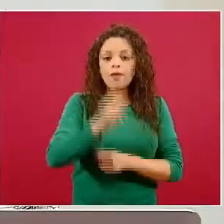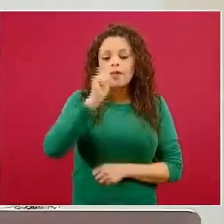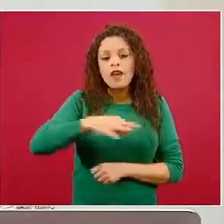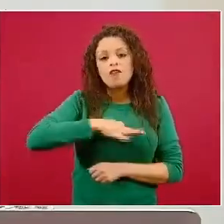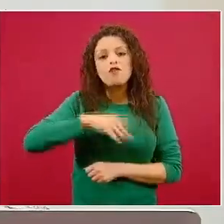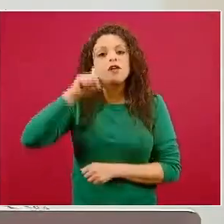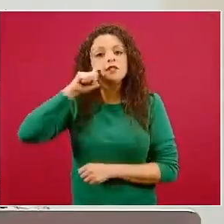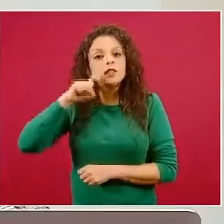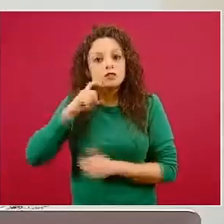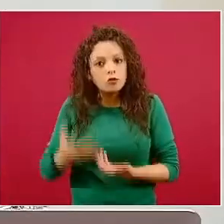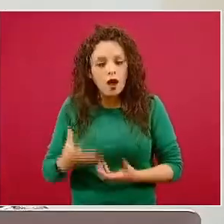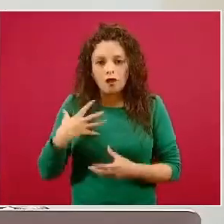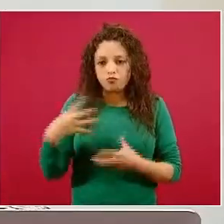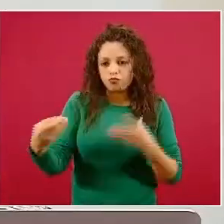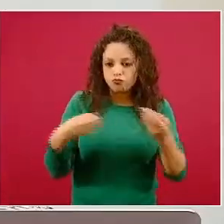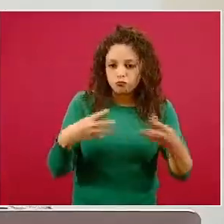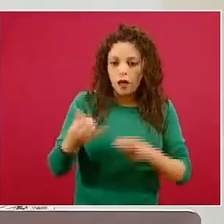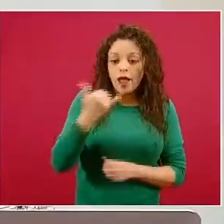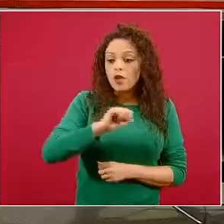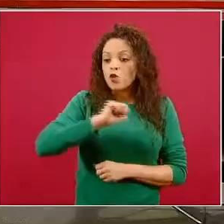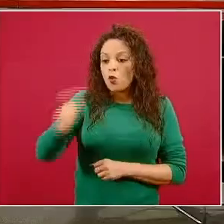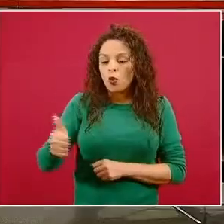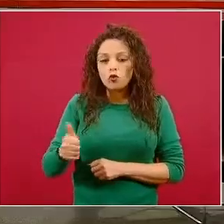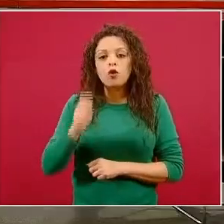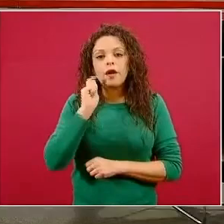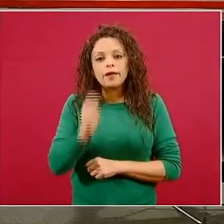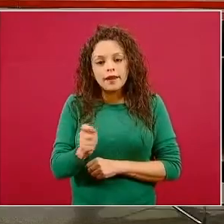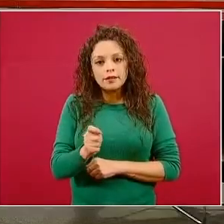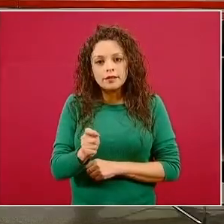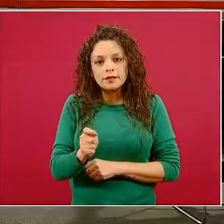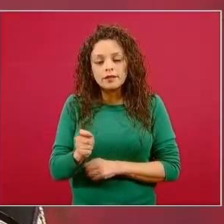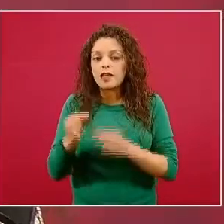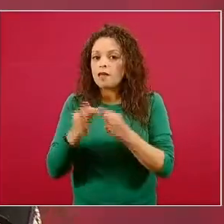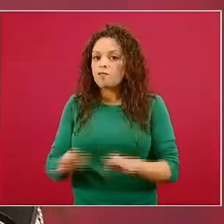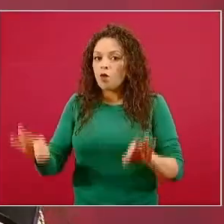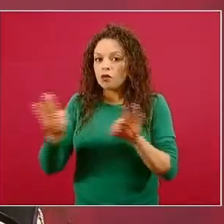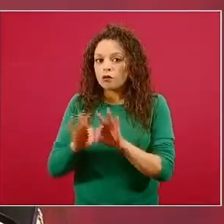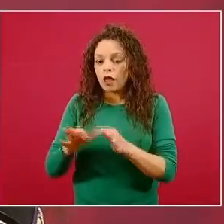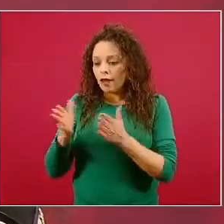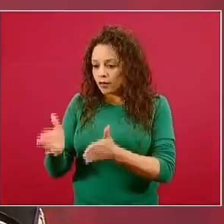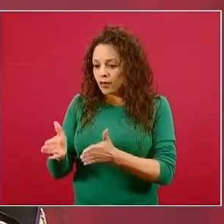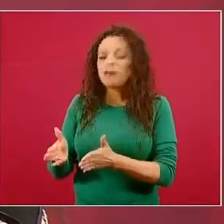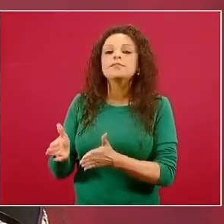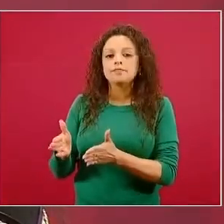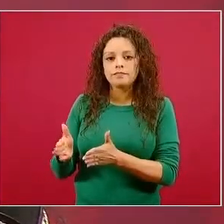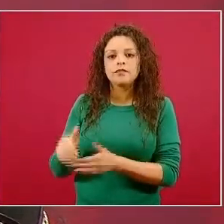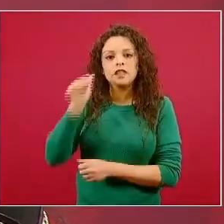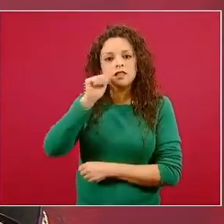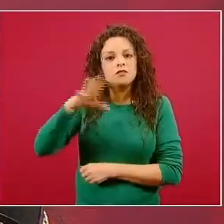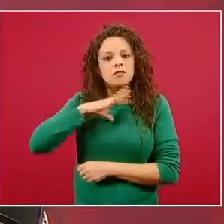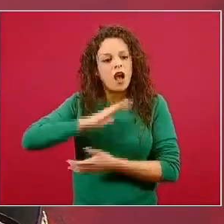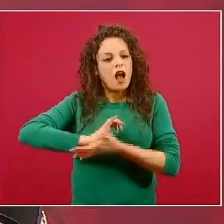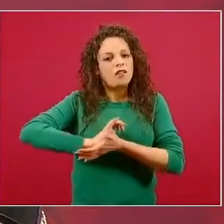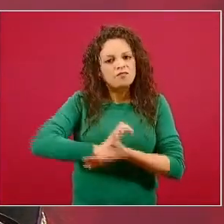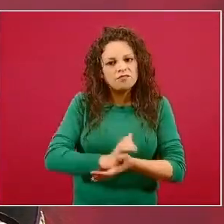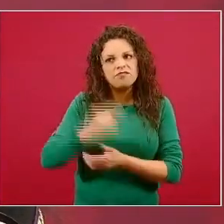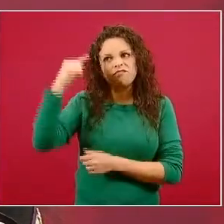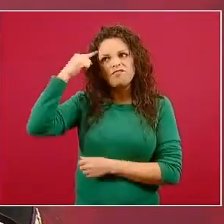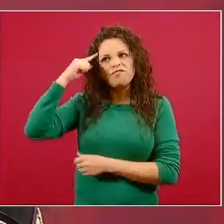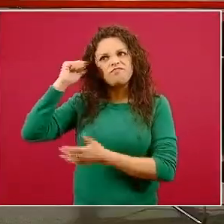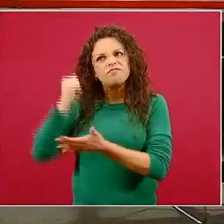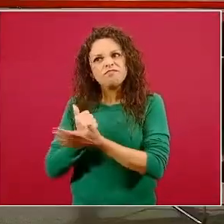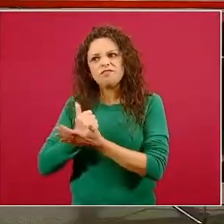para evitar la otra parte que es importante, que es el estigma y la discriminación. Y esa es una